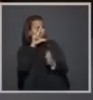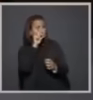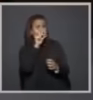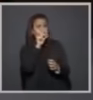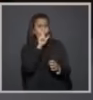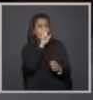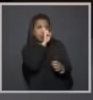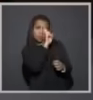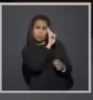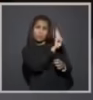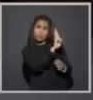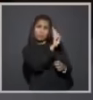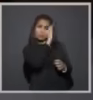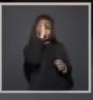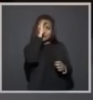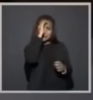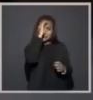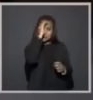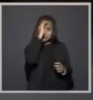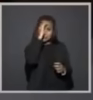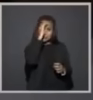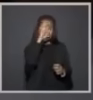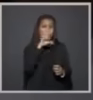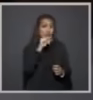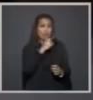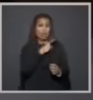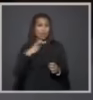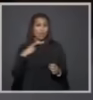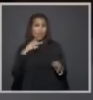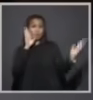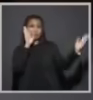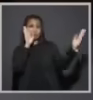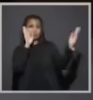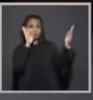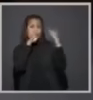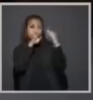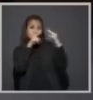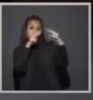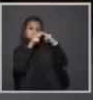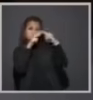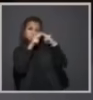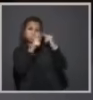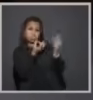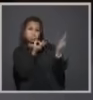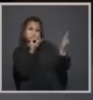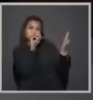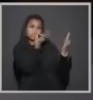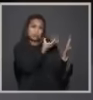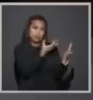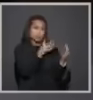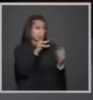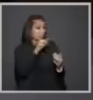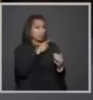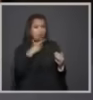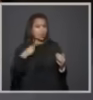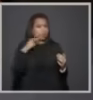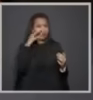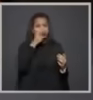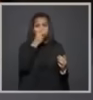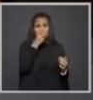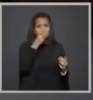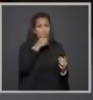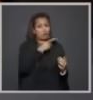verlos como enemigos a destruir, sino como adversarios a vencer. Todo eso es